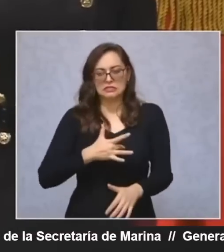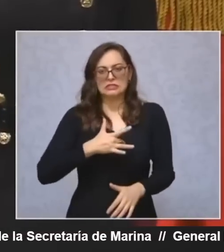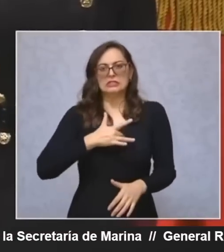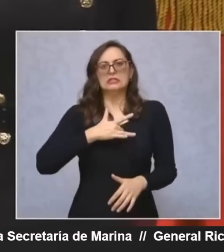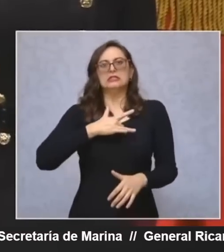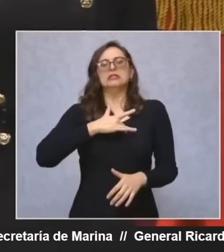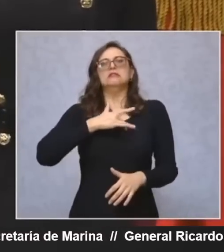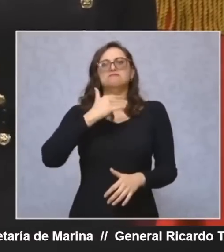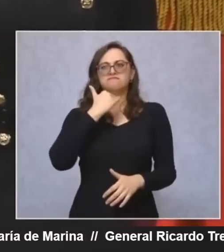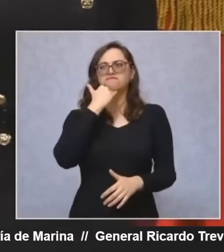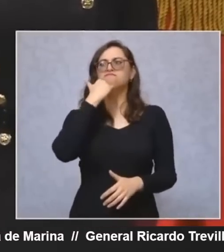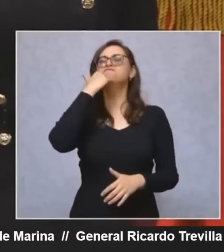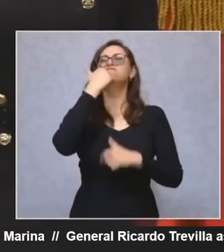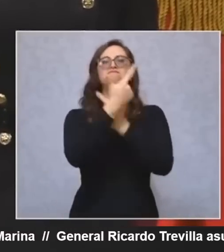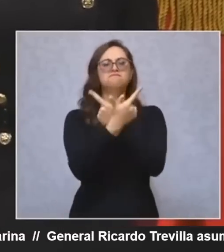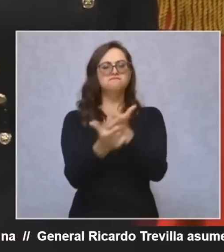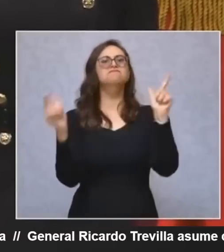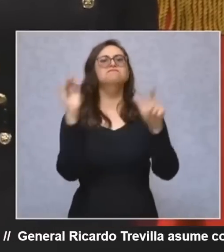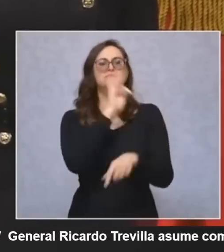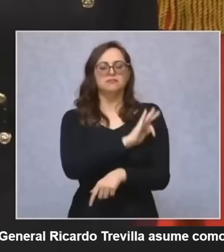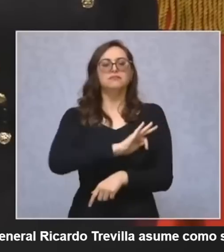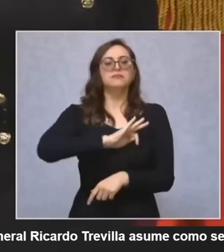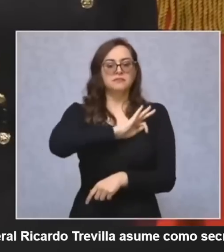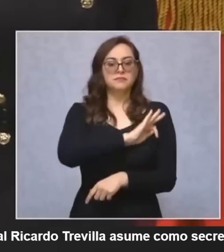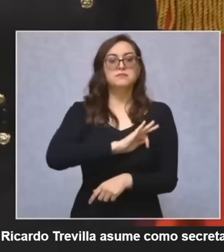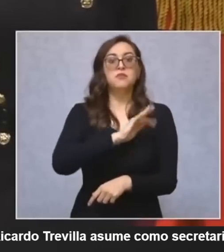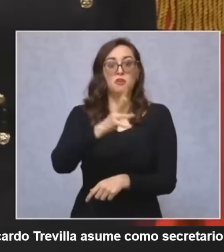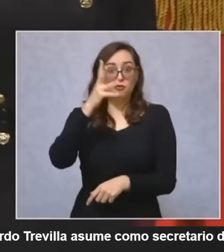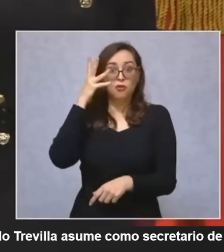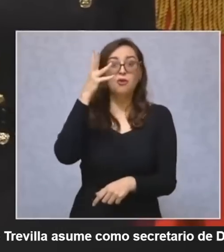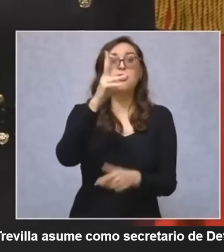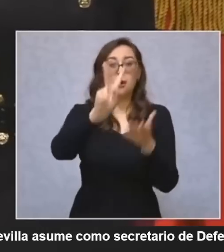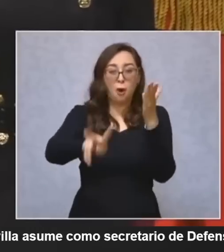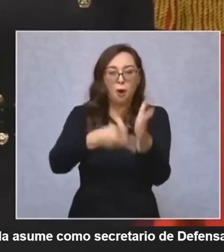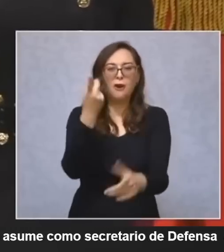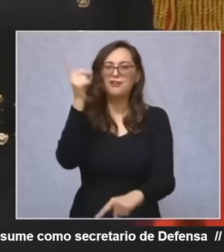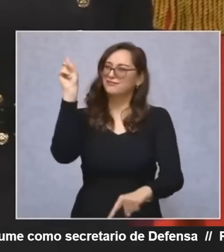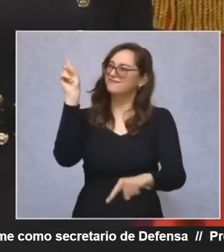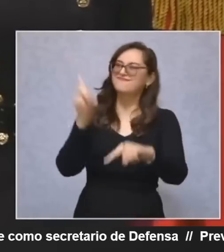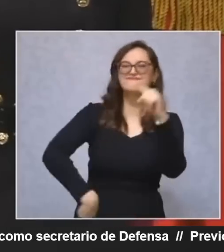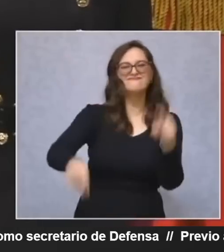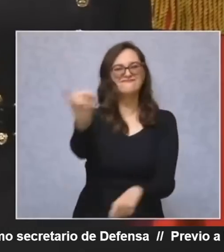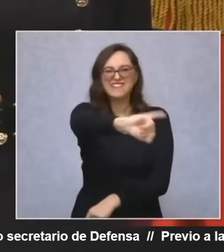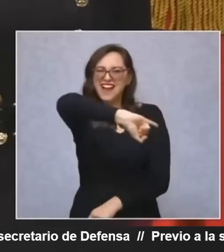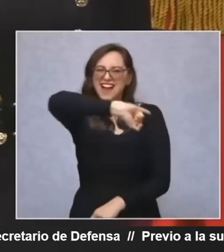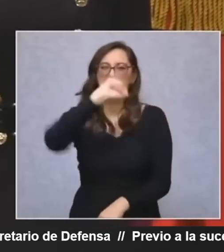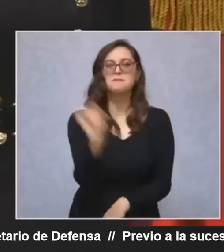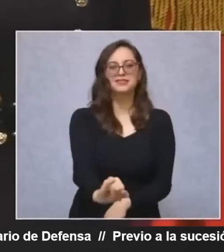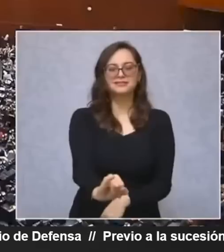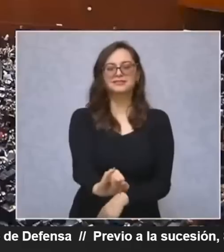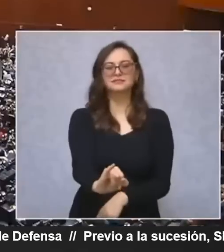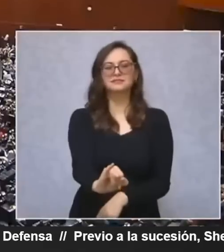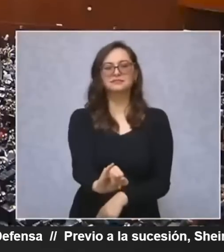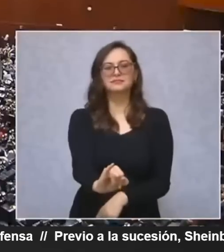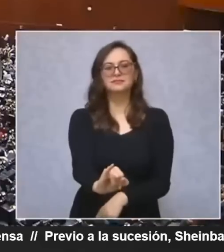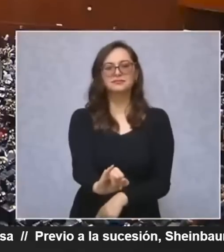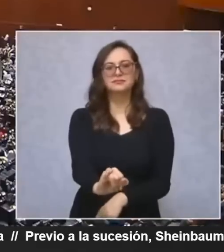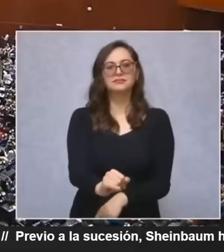la libertad y la felicidad, y nunca nadie más se las podrá arrebatar.